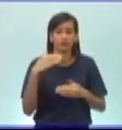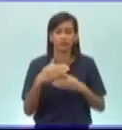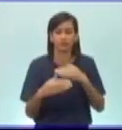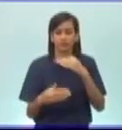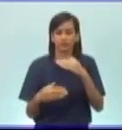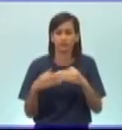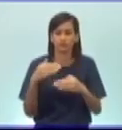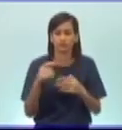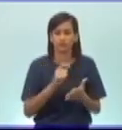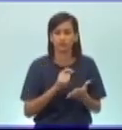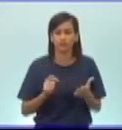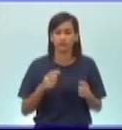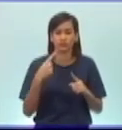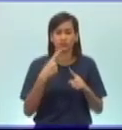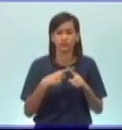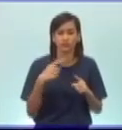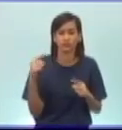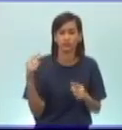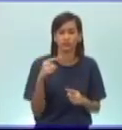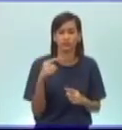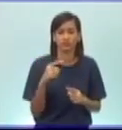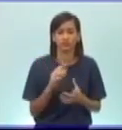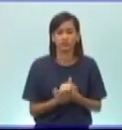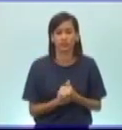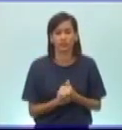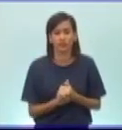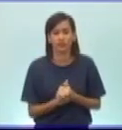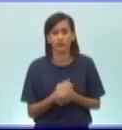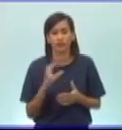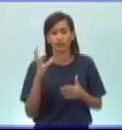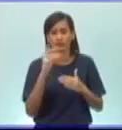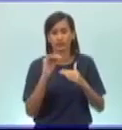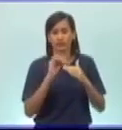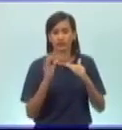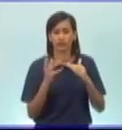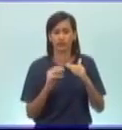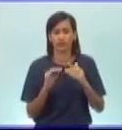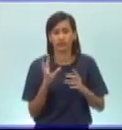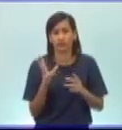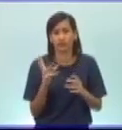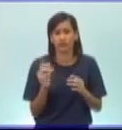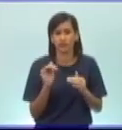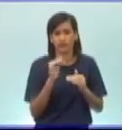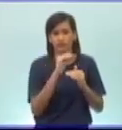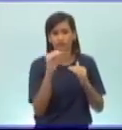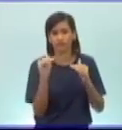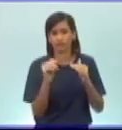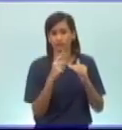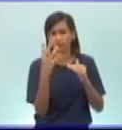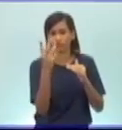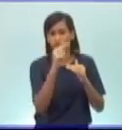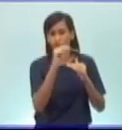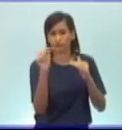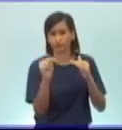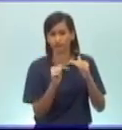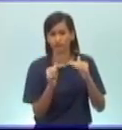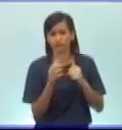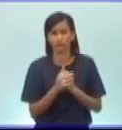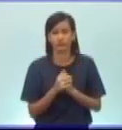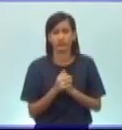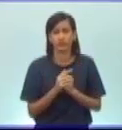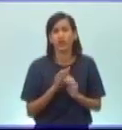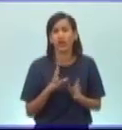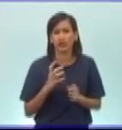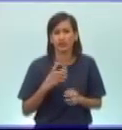y sustracción de fracciones con diferente denominador, que para este contenido nosotros ya dedicamos un